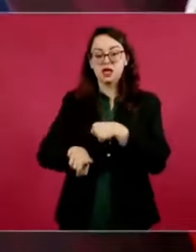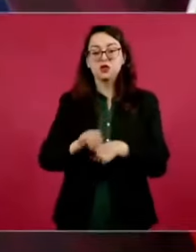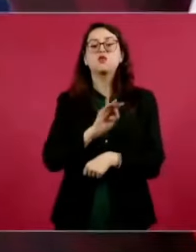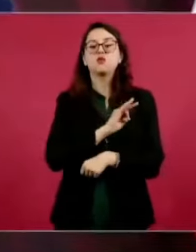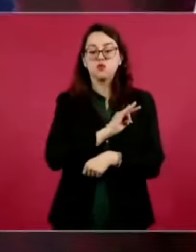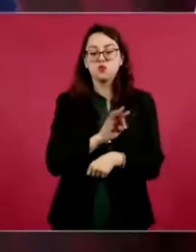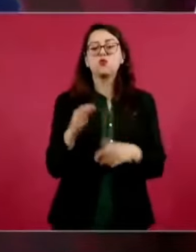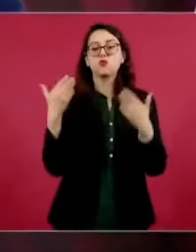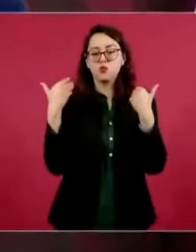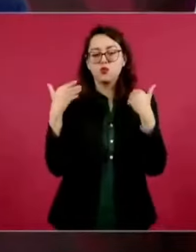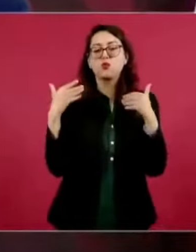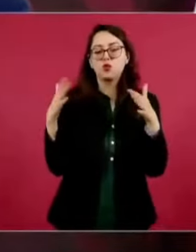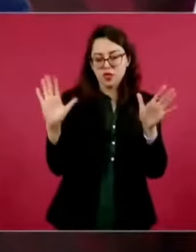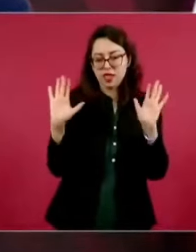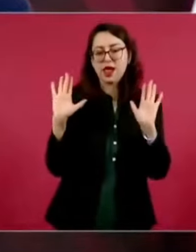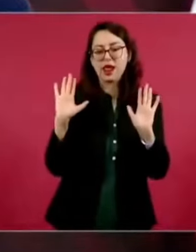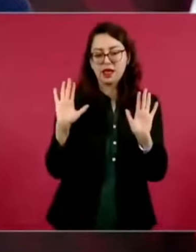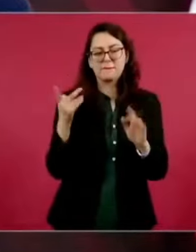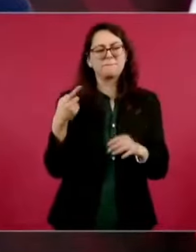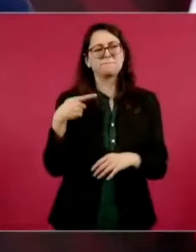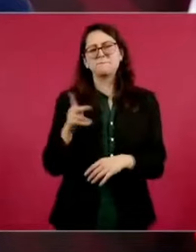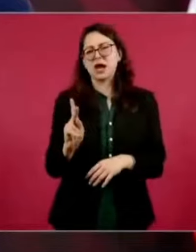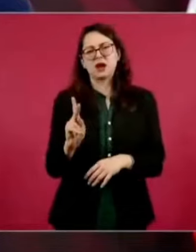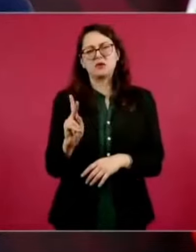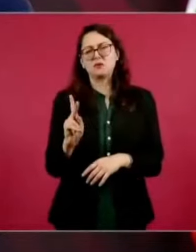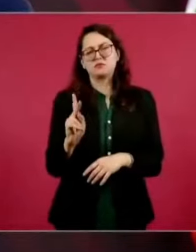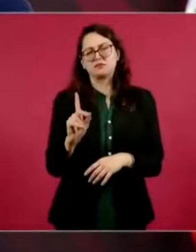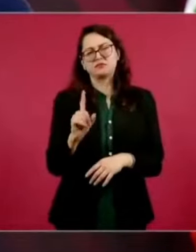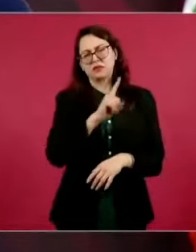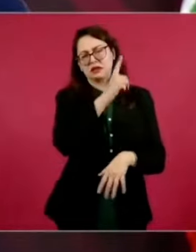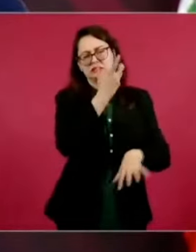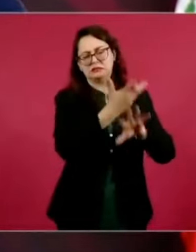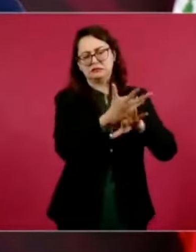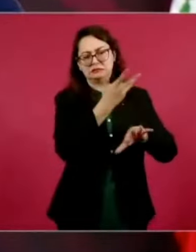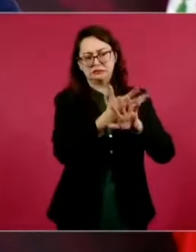no está mal la economía en Estados Unidos.